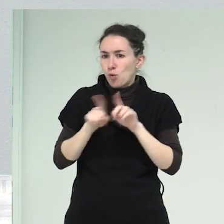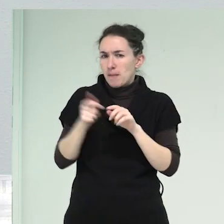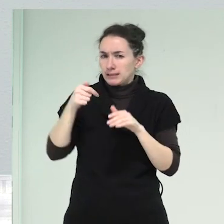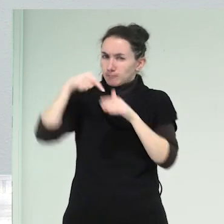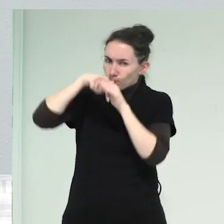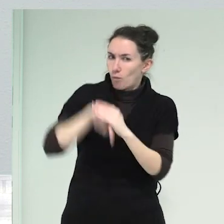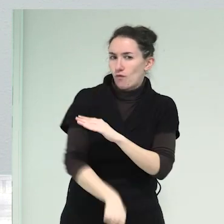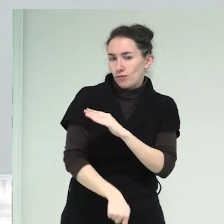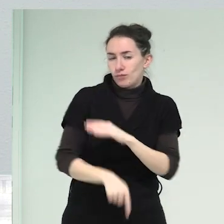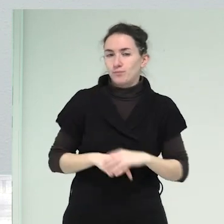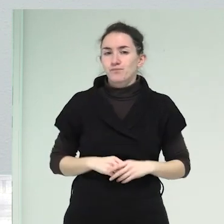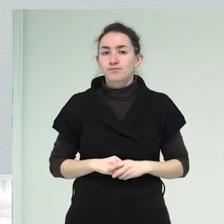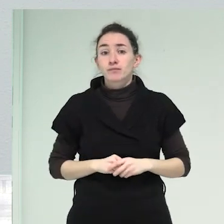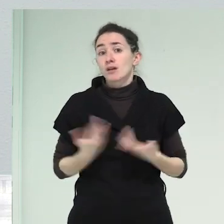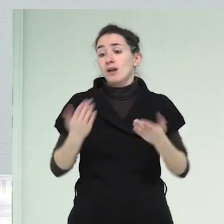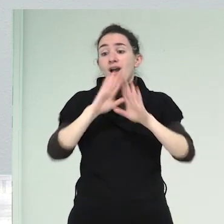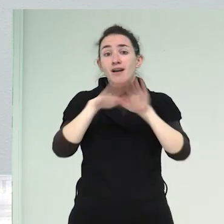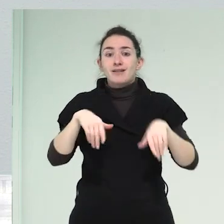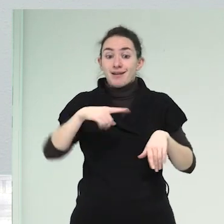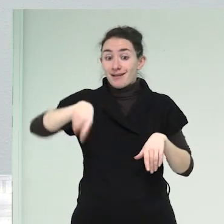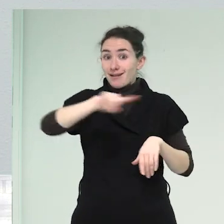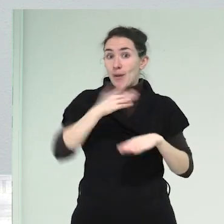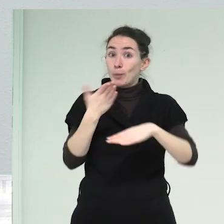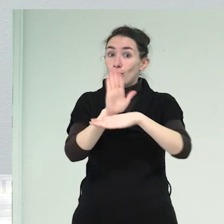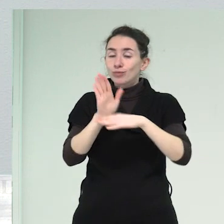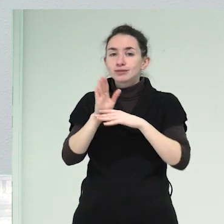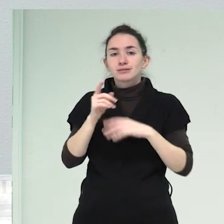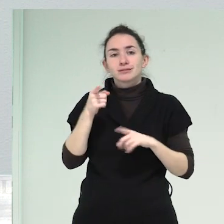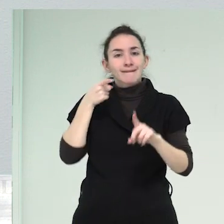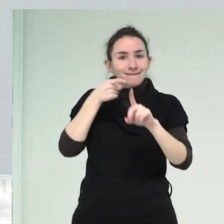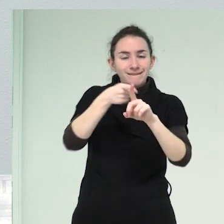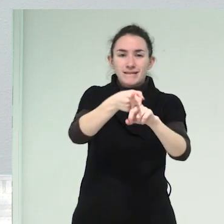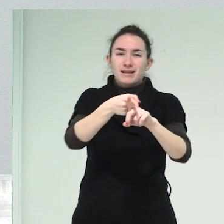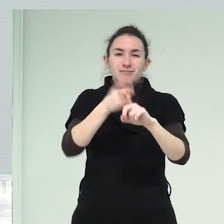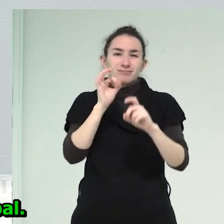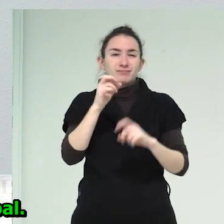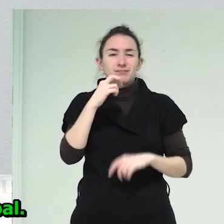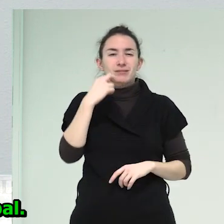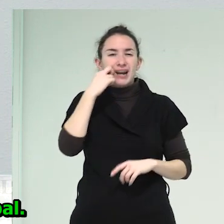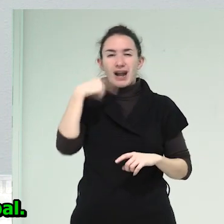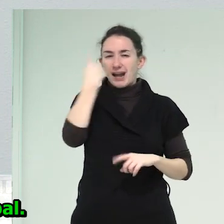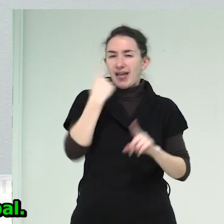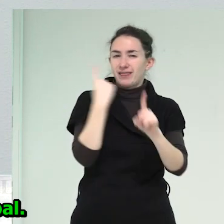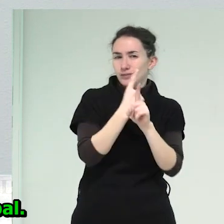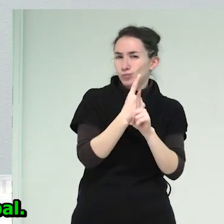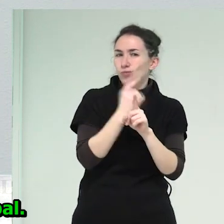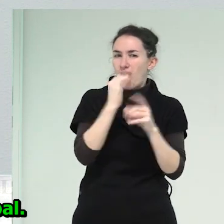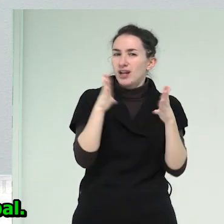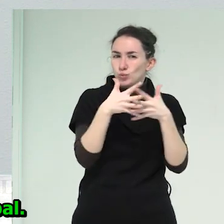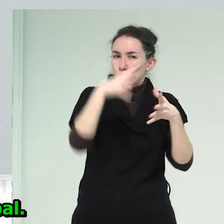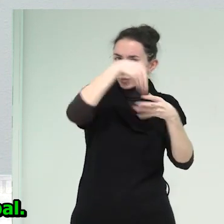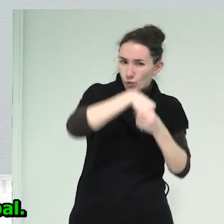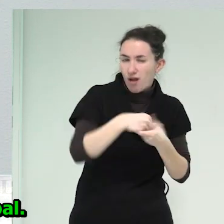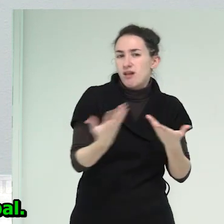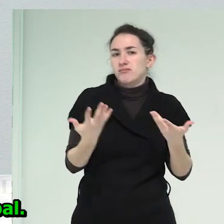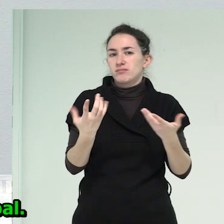profundo. Y que lo que tratan es de visibilizar el racismo estructural, el imperialismo, el